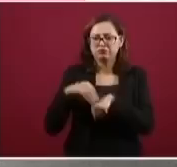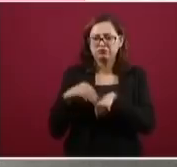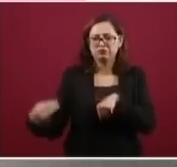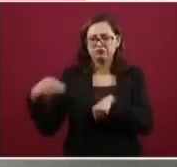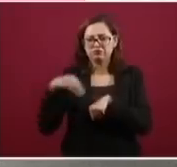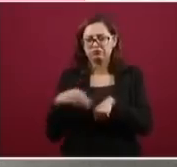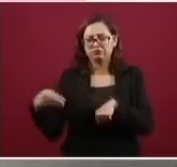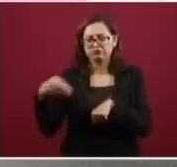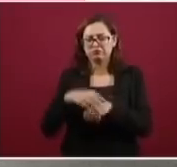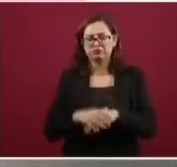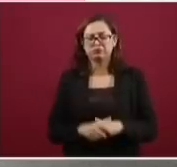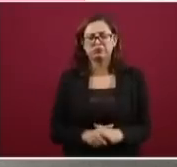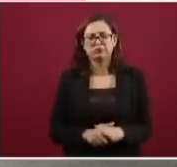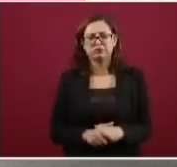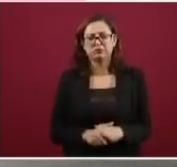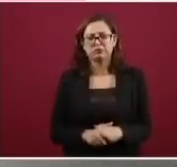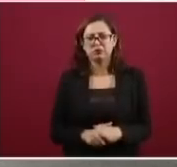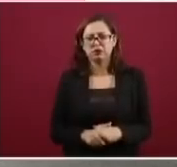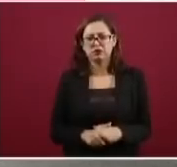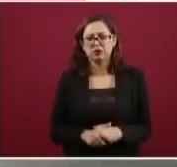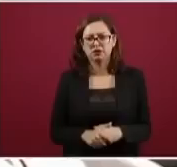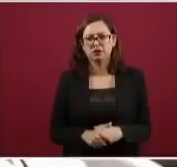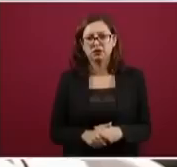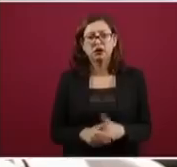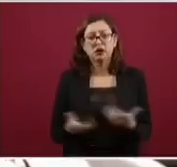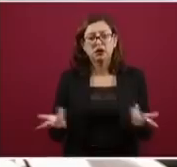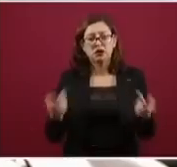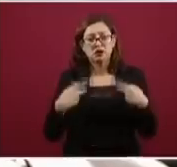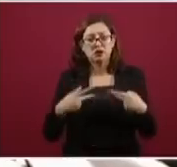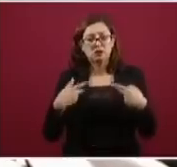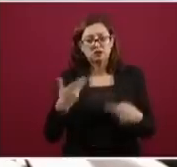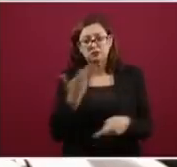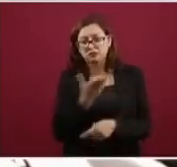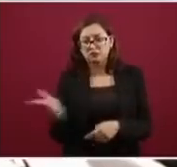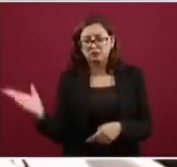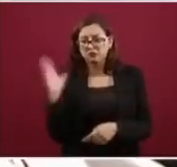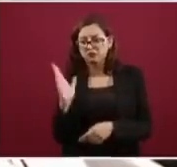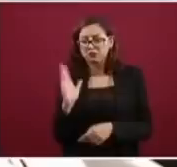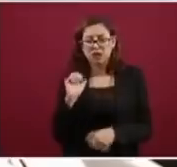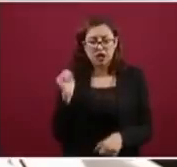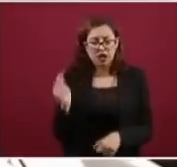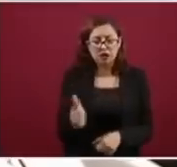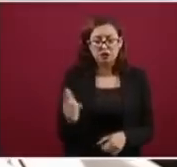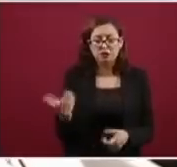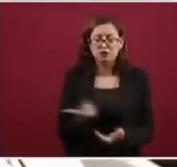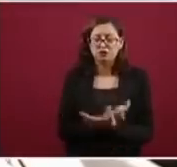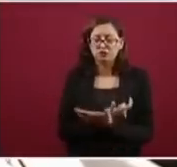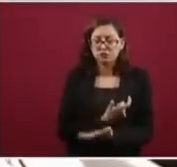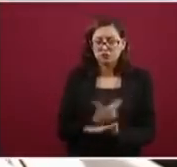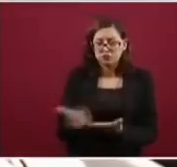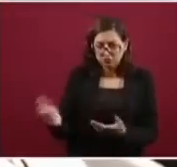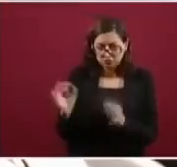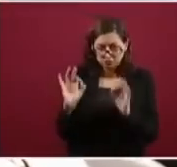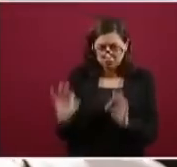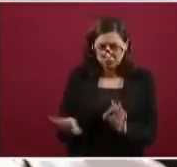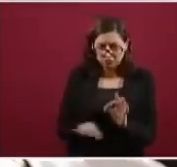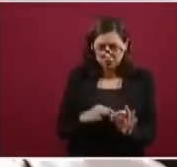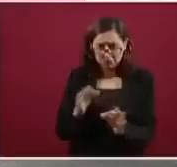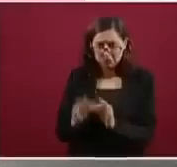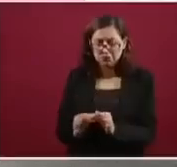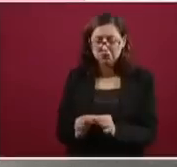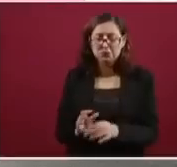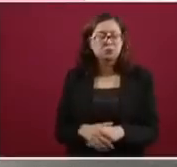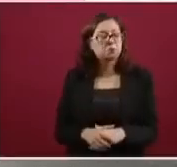no ha habido ninguna bonificación a los usuarios en el momento en alguna bonificación a los usuarios de los jóvenes son casos